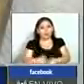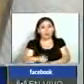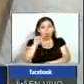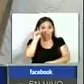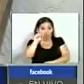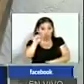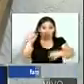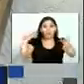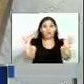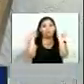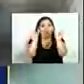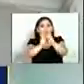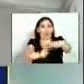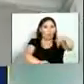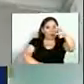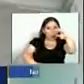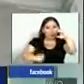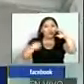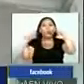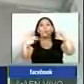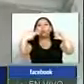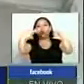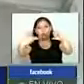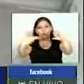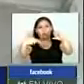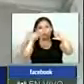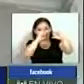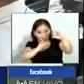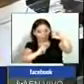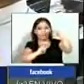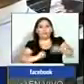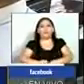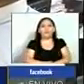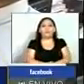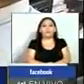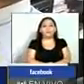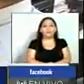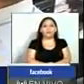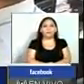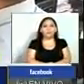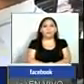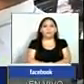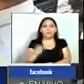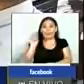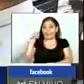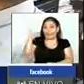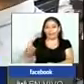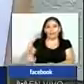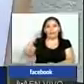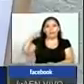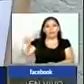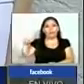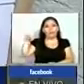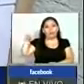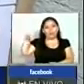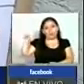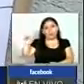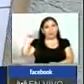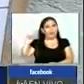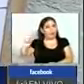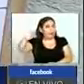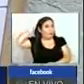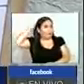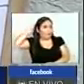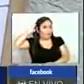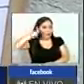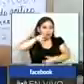separar El carbono El oxígeno Y el hidrógeno Es José Omar López Maestro